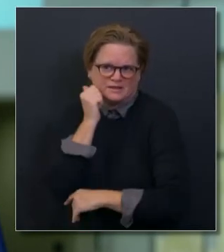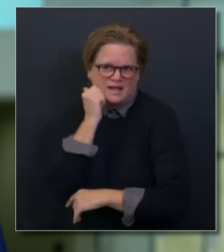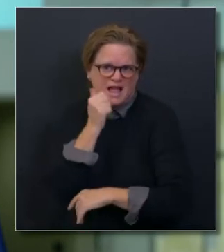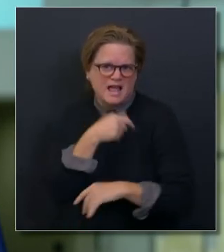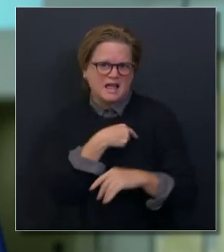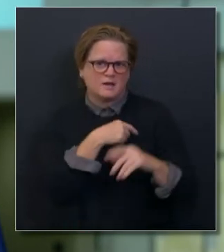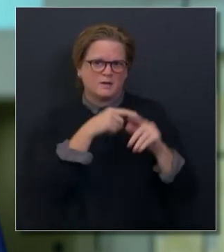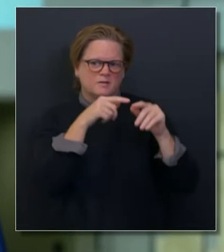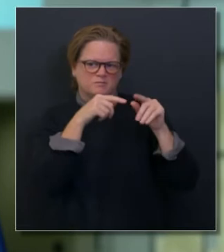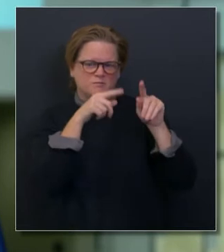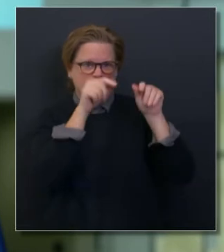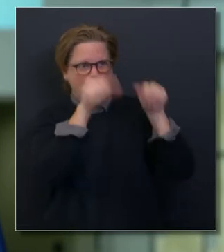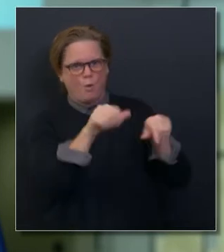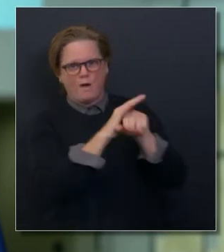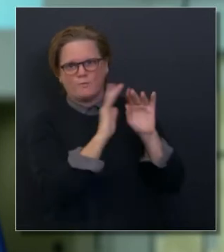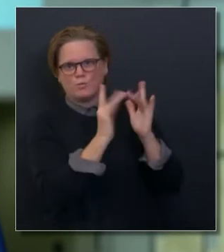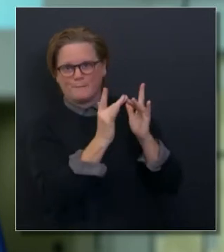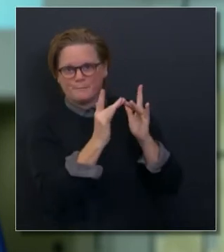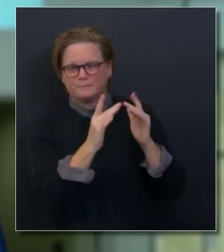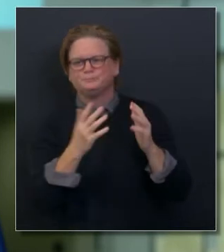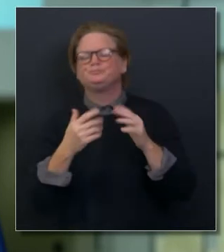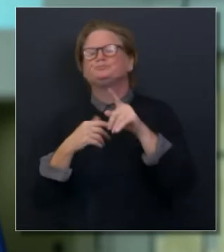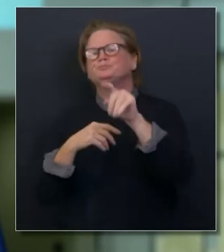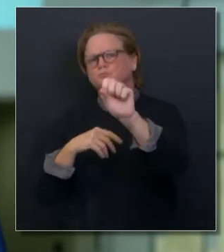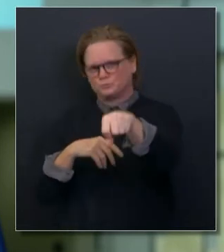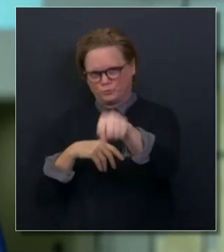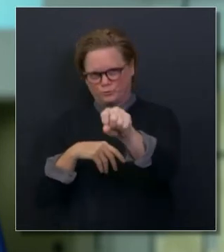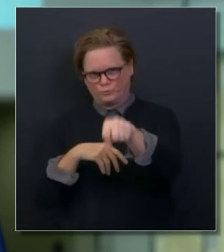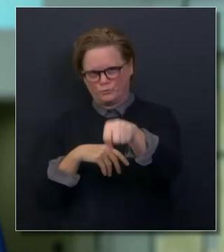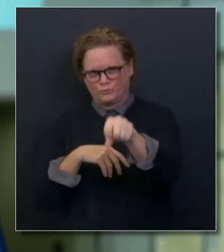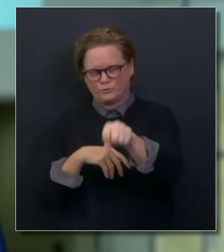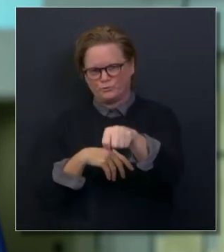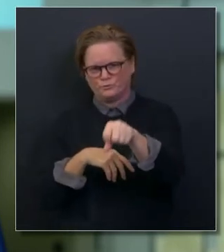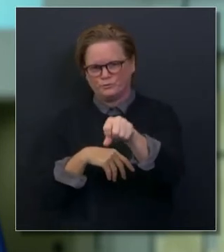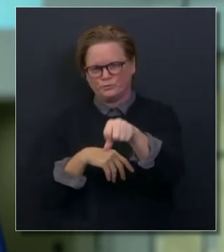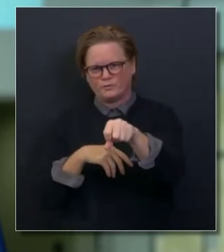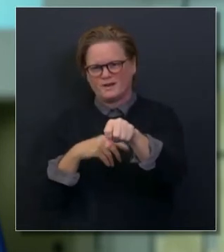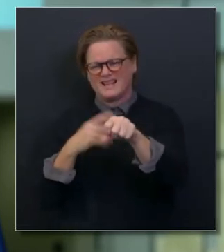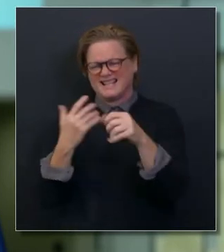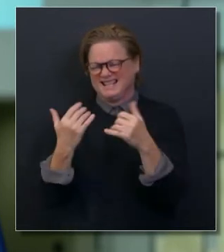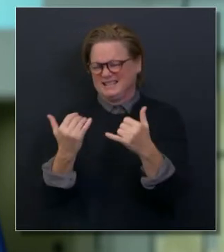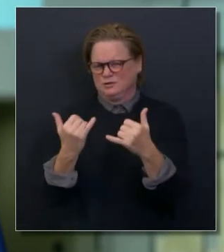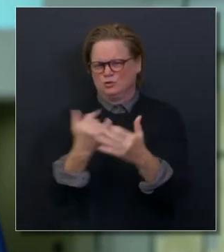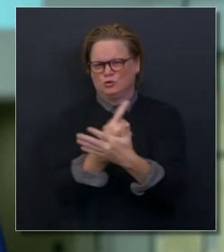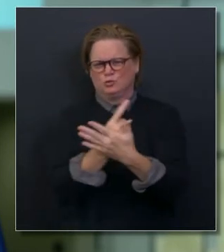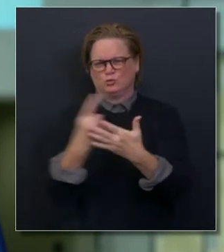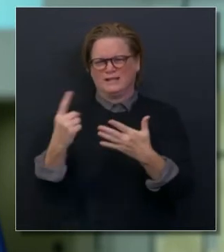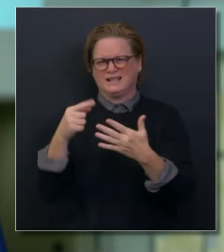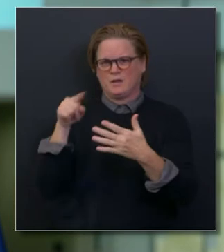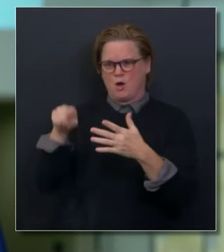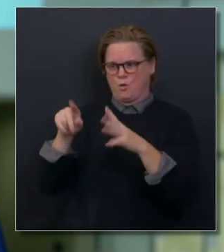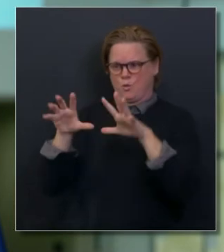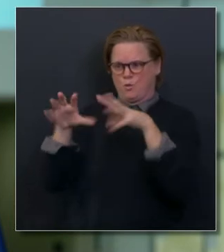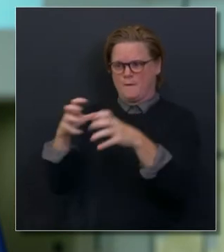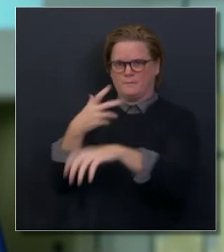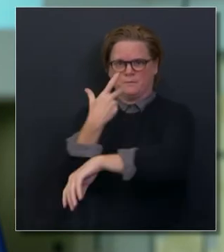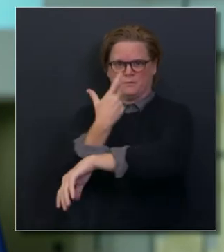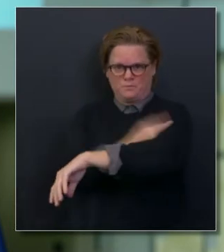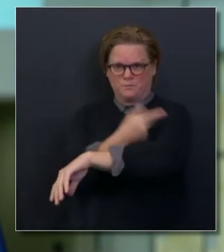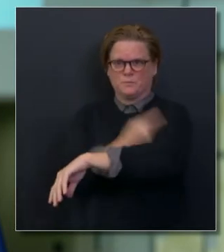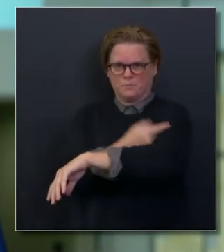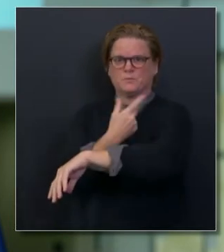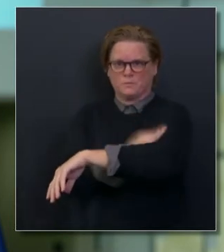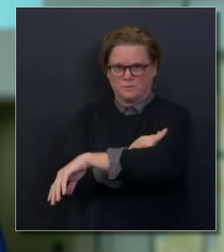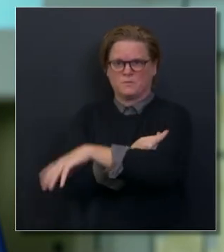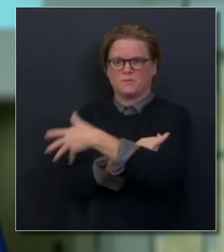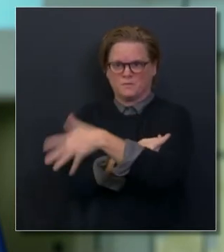todos los californianos, brindando la cantidad de los que han recibido esa primera dosis de Pfizer. Y vamos a